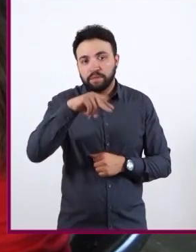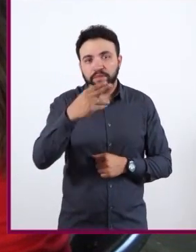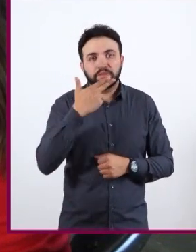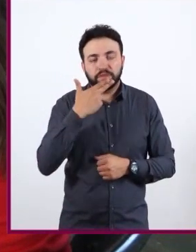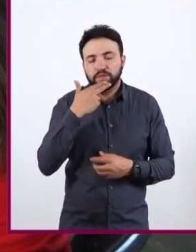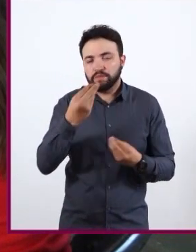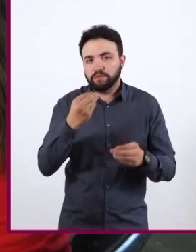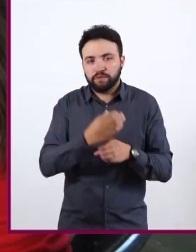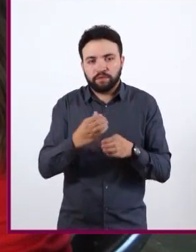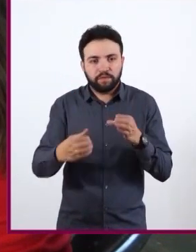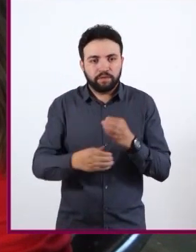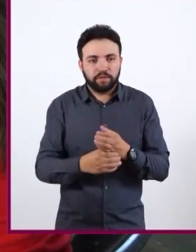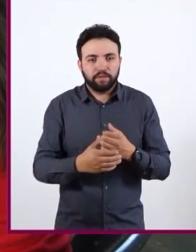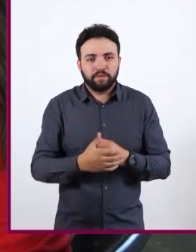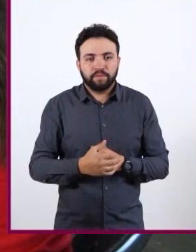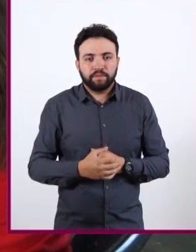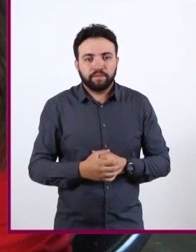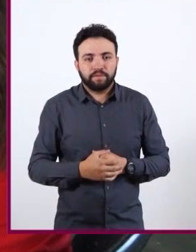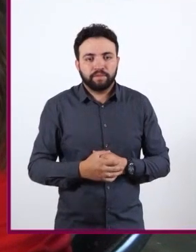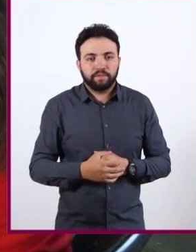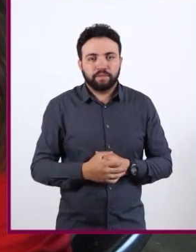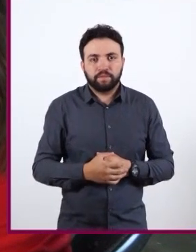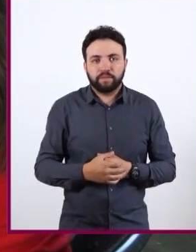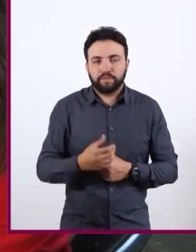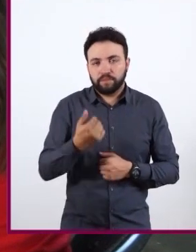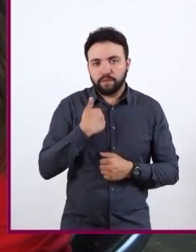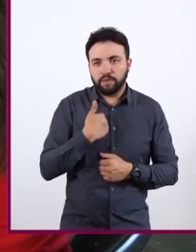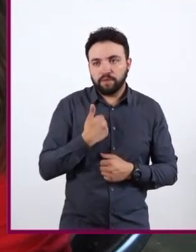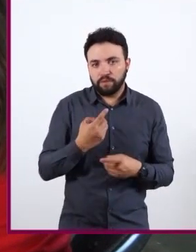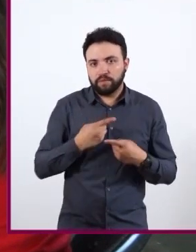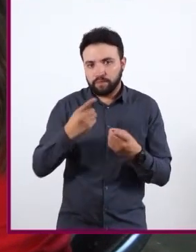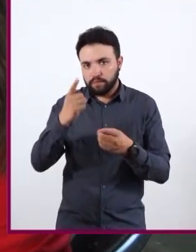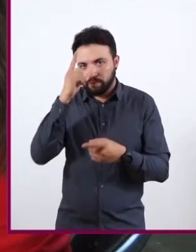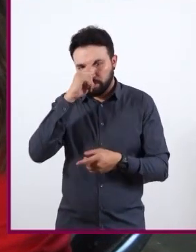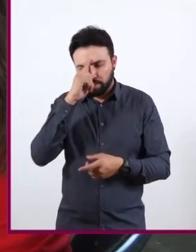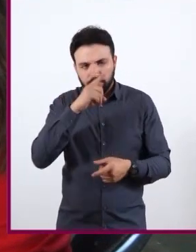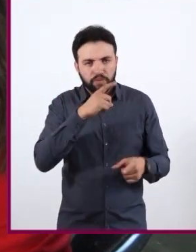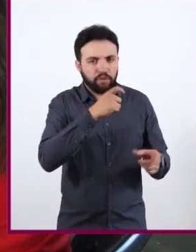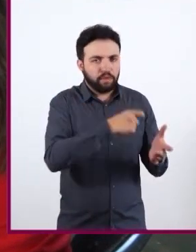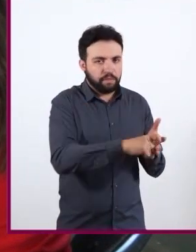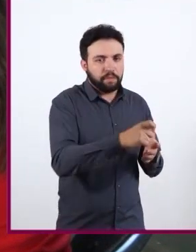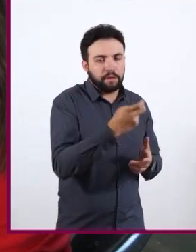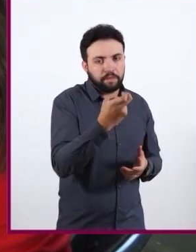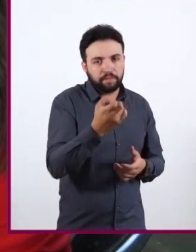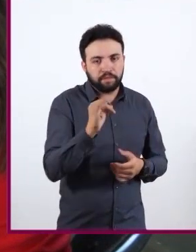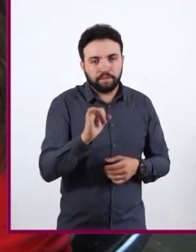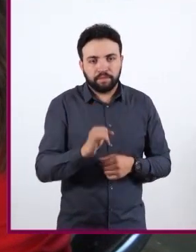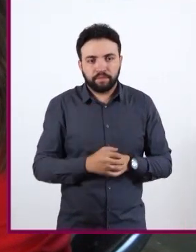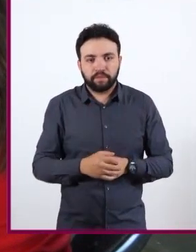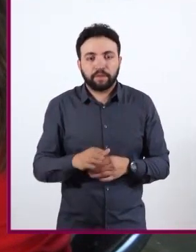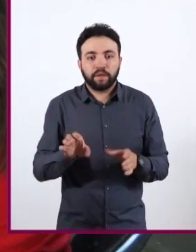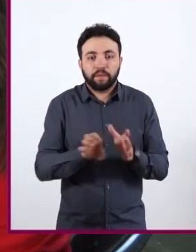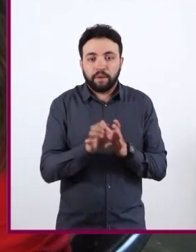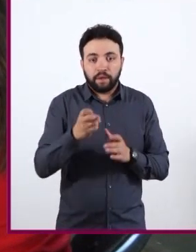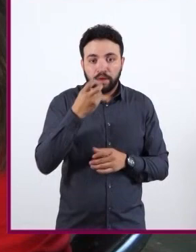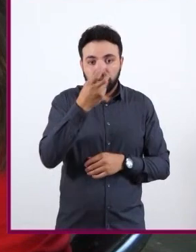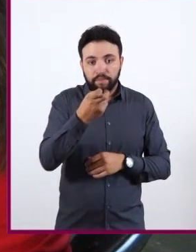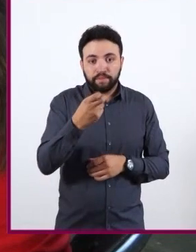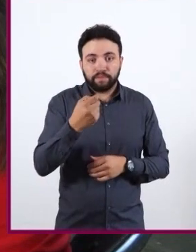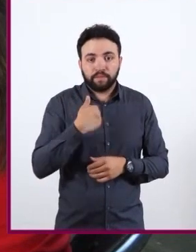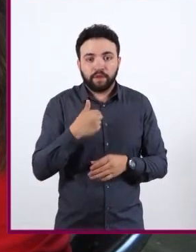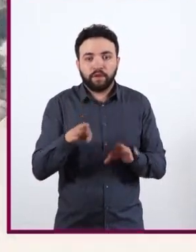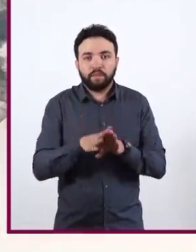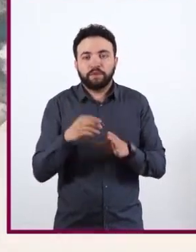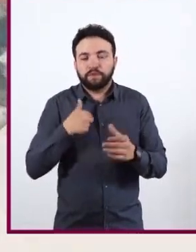caros y la verdad es que sirven para muchas cosas. Yo sí recomiendo. Entonces, pero